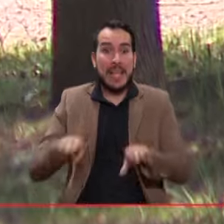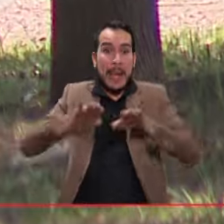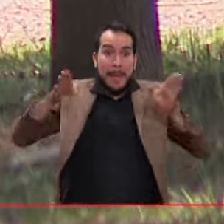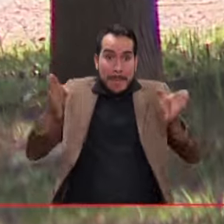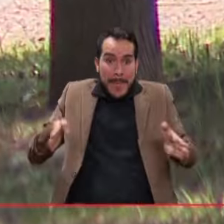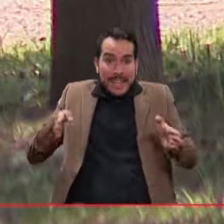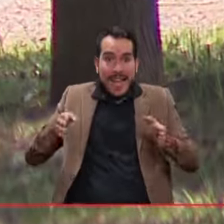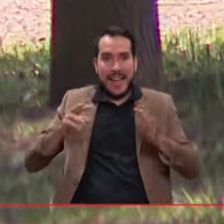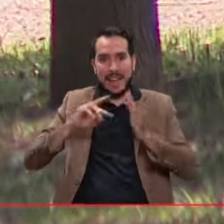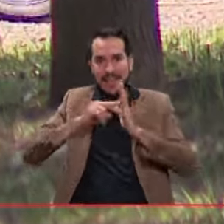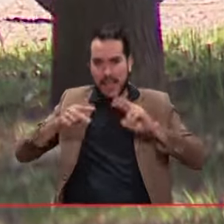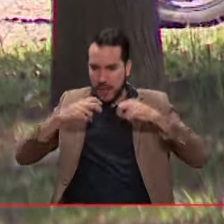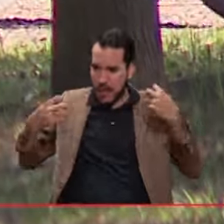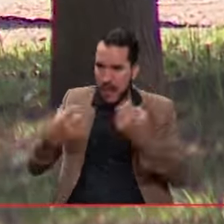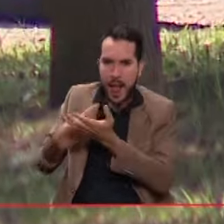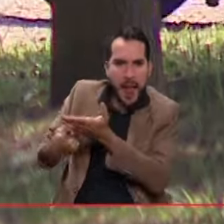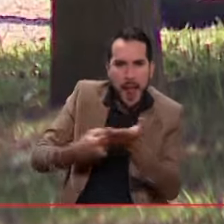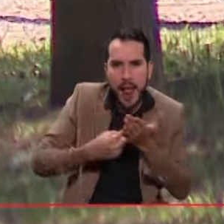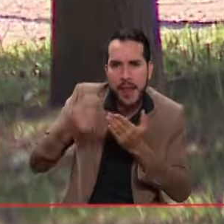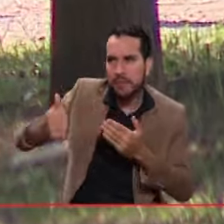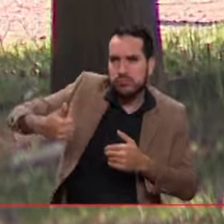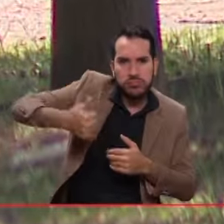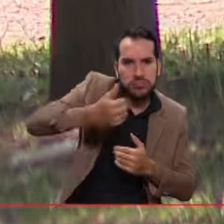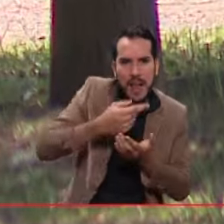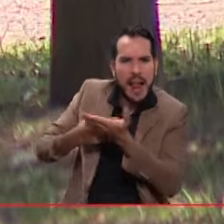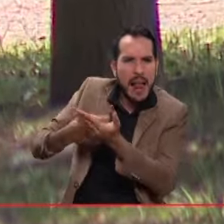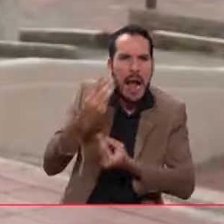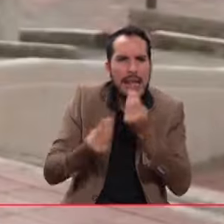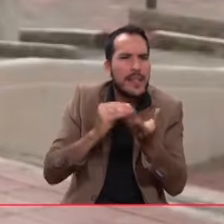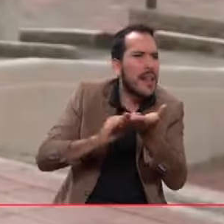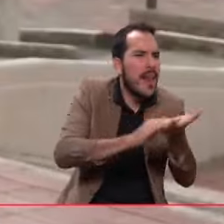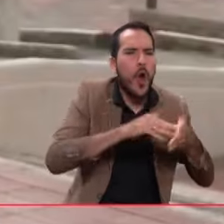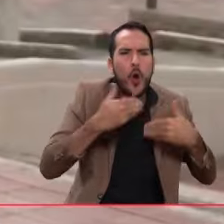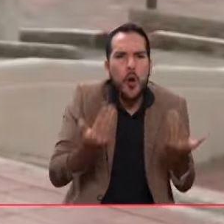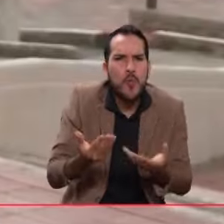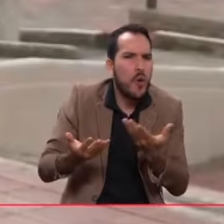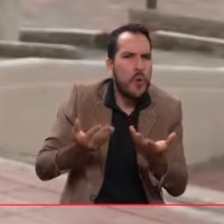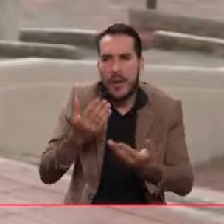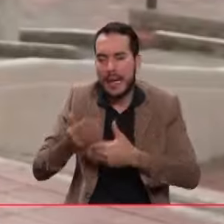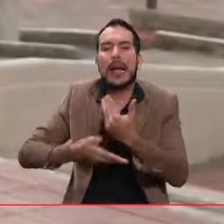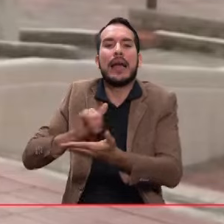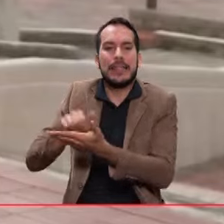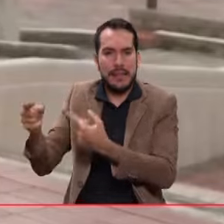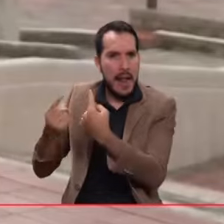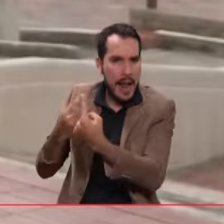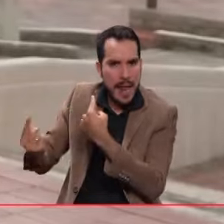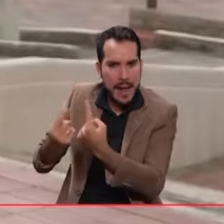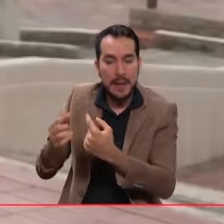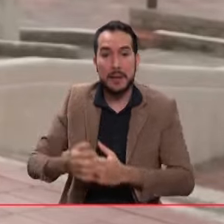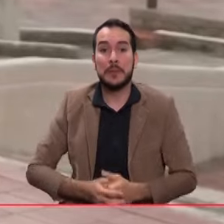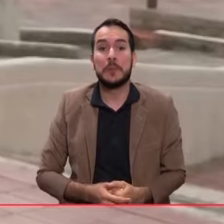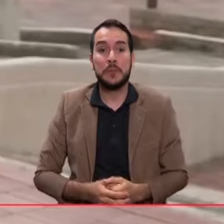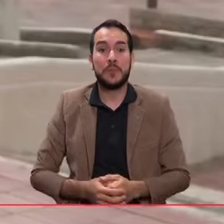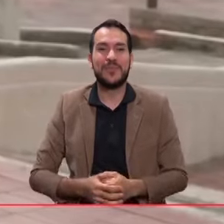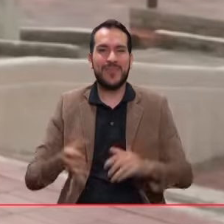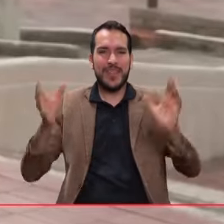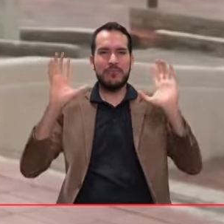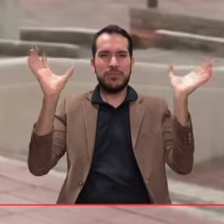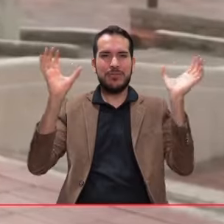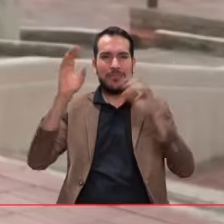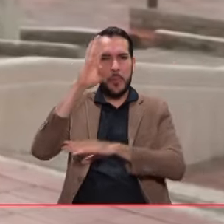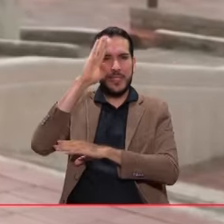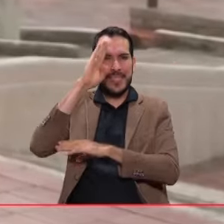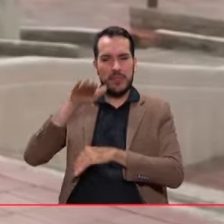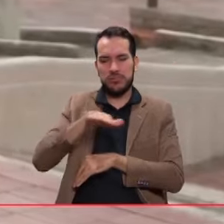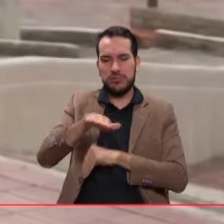dependencias y las autoridades para intervenir los territorios. Con la Patrulla de Infancia y Adolescencia venimos haciendo un